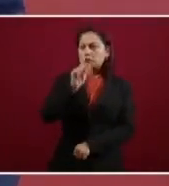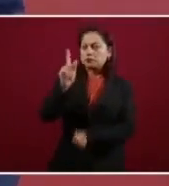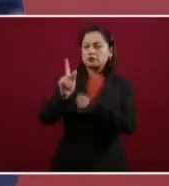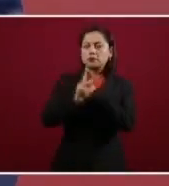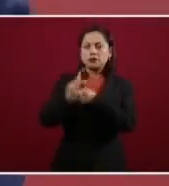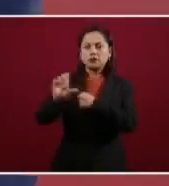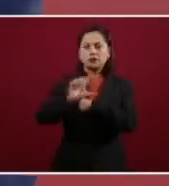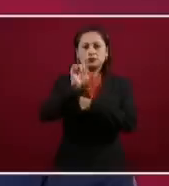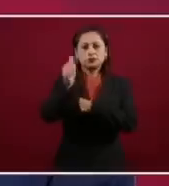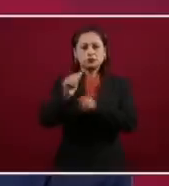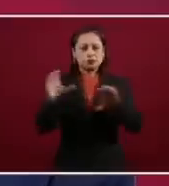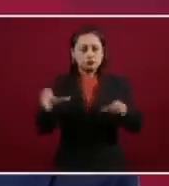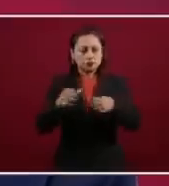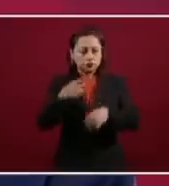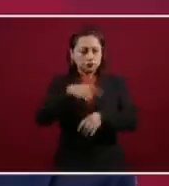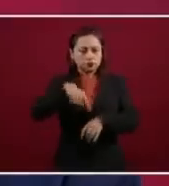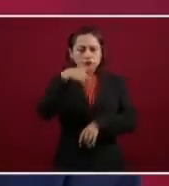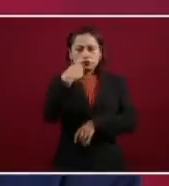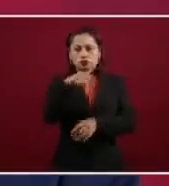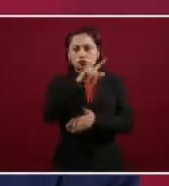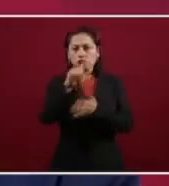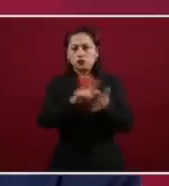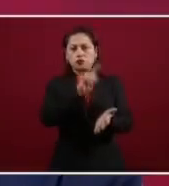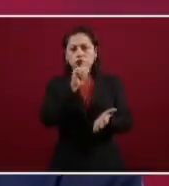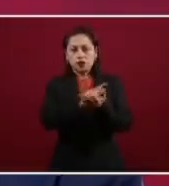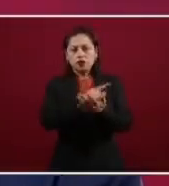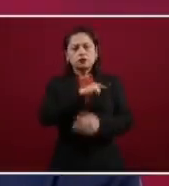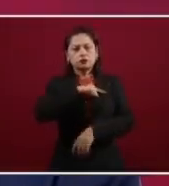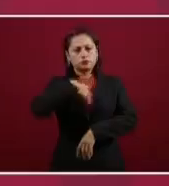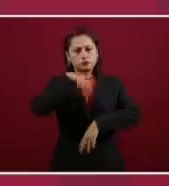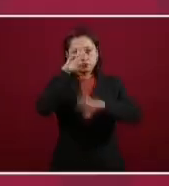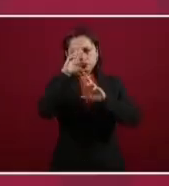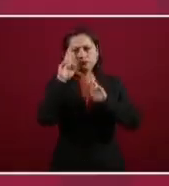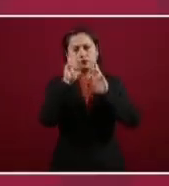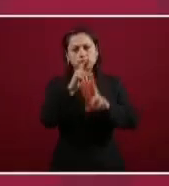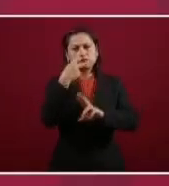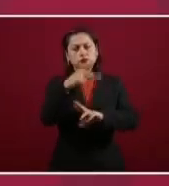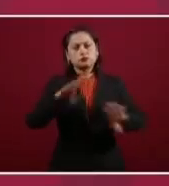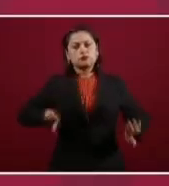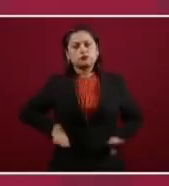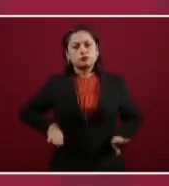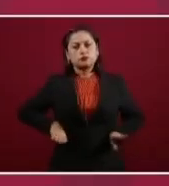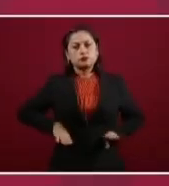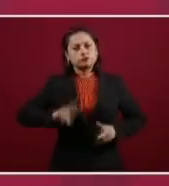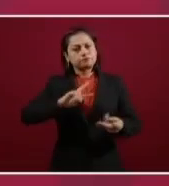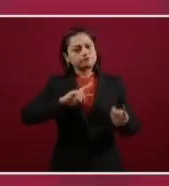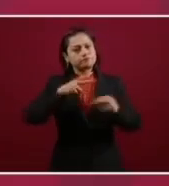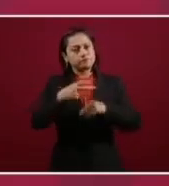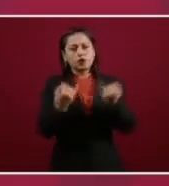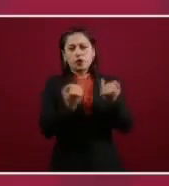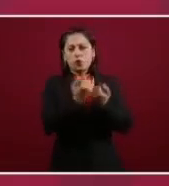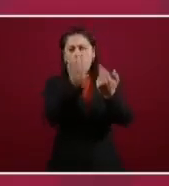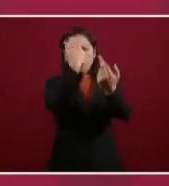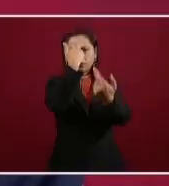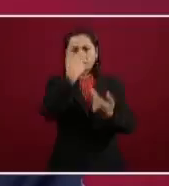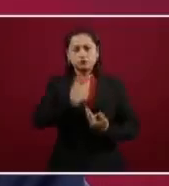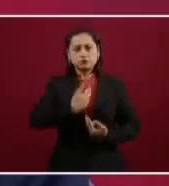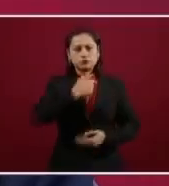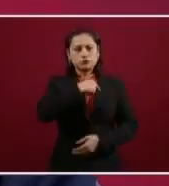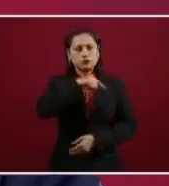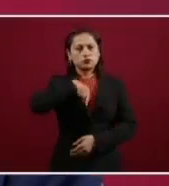naciones porque queremos que respeten nuestra soberanía y en este caso lo